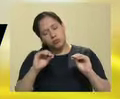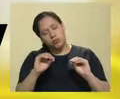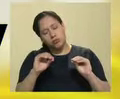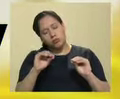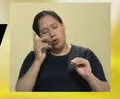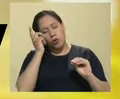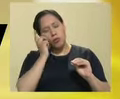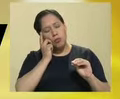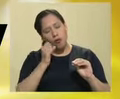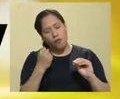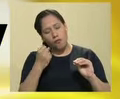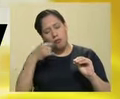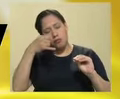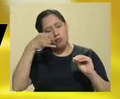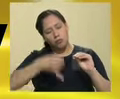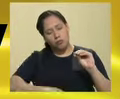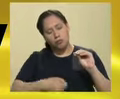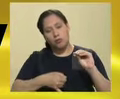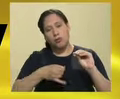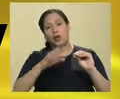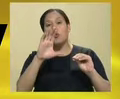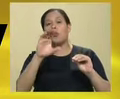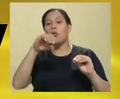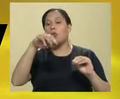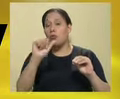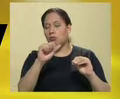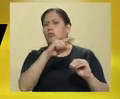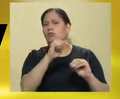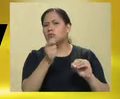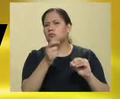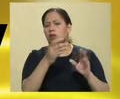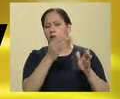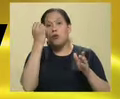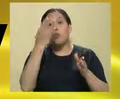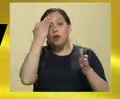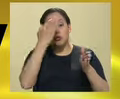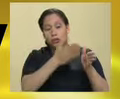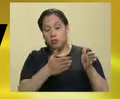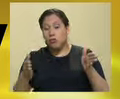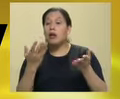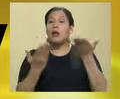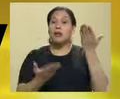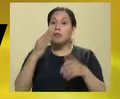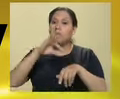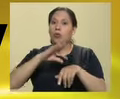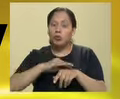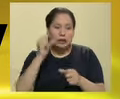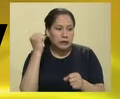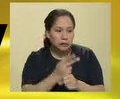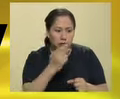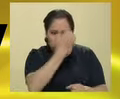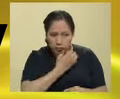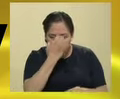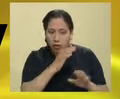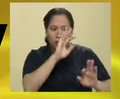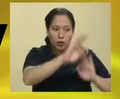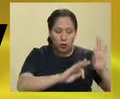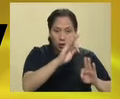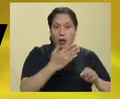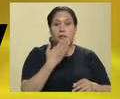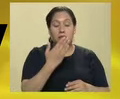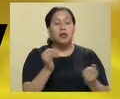así? Esto evidentemente va a depender del diagnóstico temprano, el manejo adecuado y